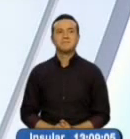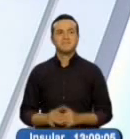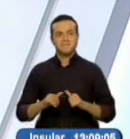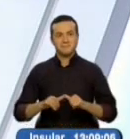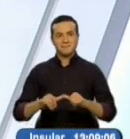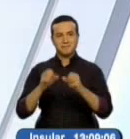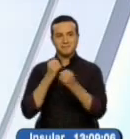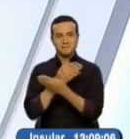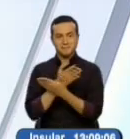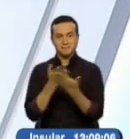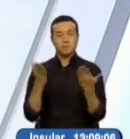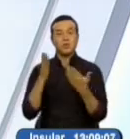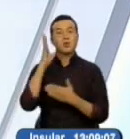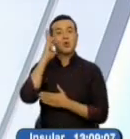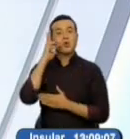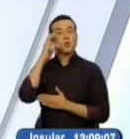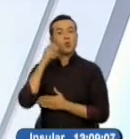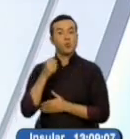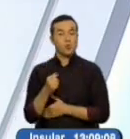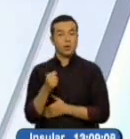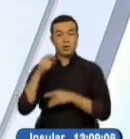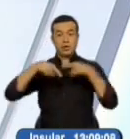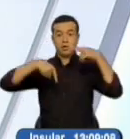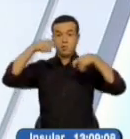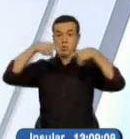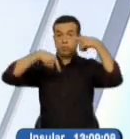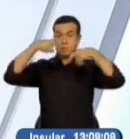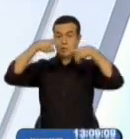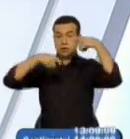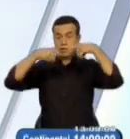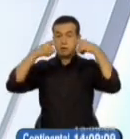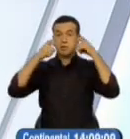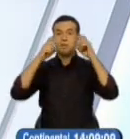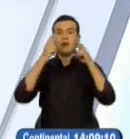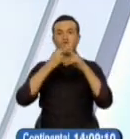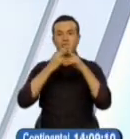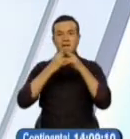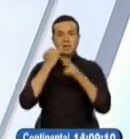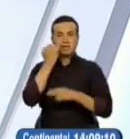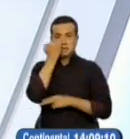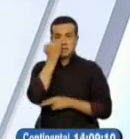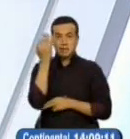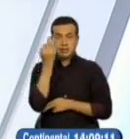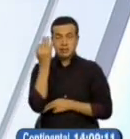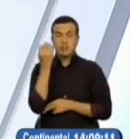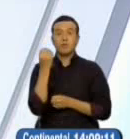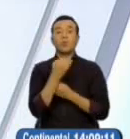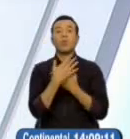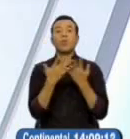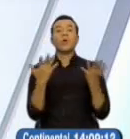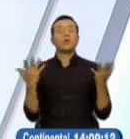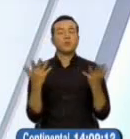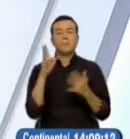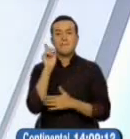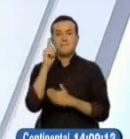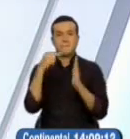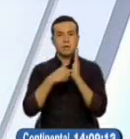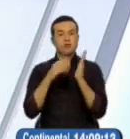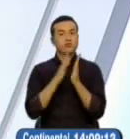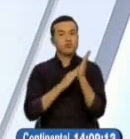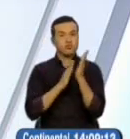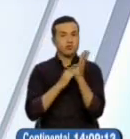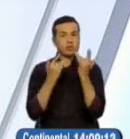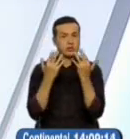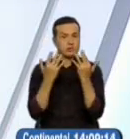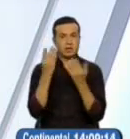Continuamos informando y en Cuenca la Cooperativa de Ahorro y Crédito Esencia Indígena tenía cerca de 1,000 socios quienes deberán esperar